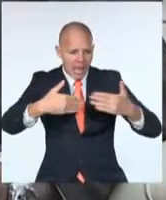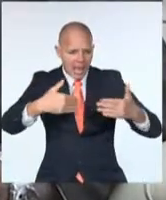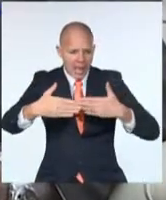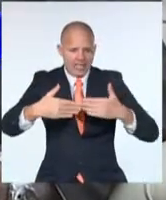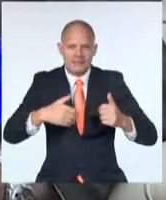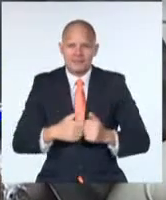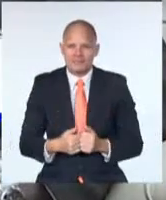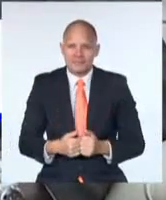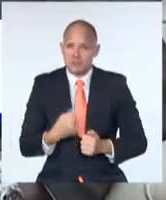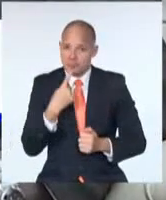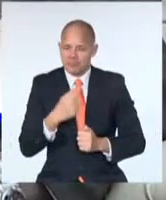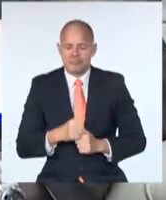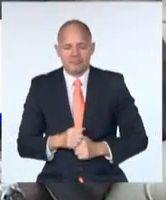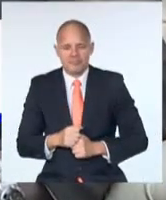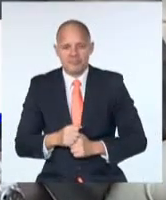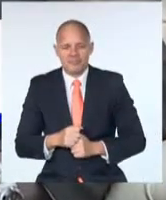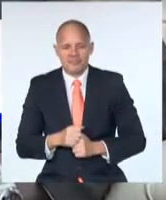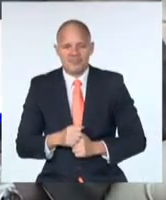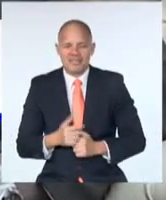relación especial con